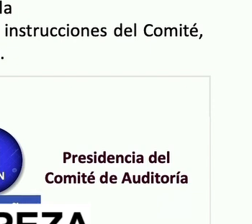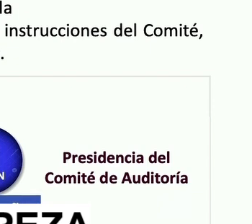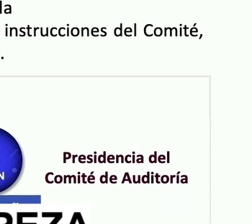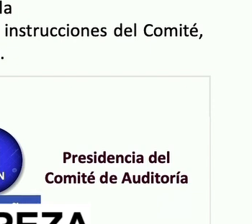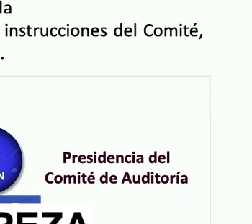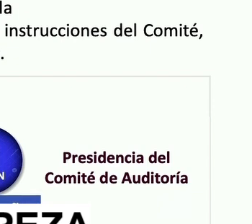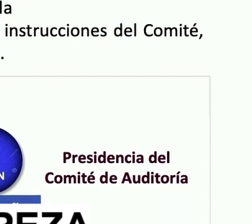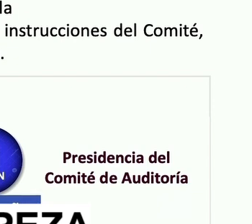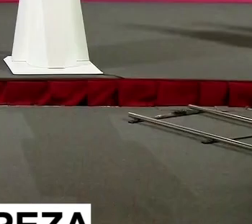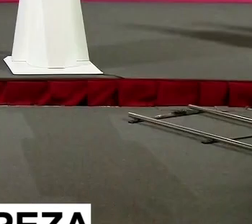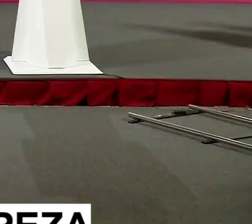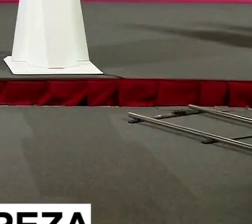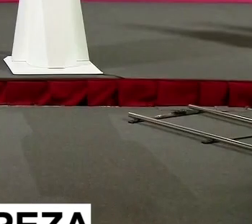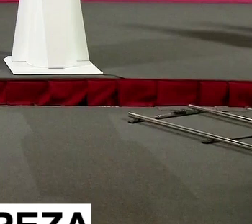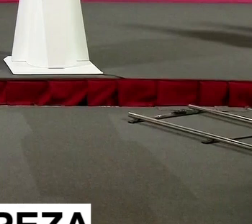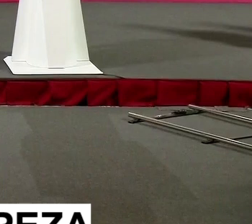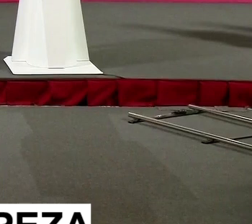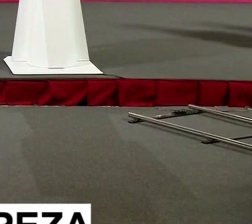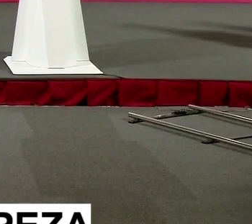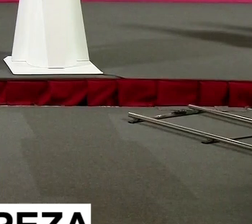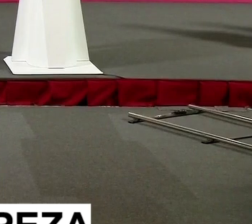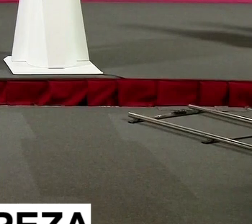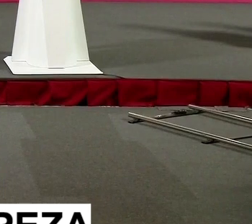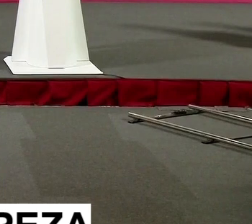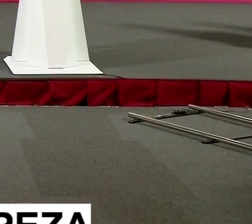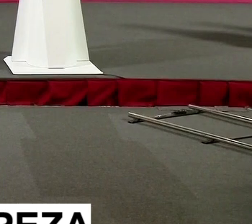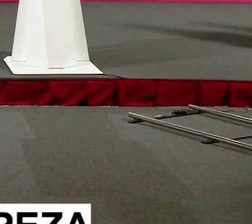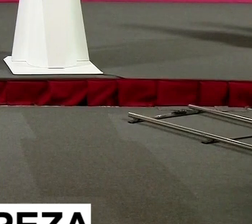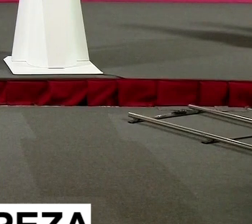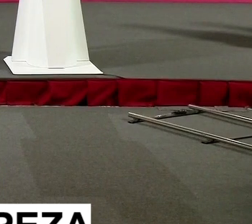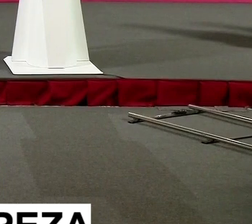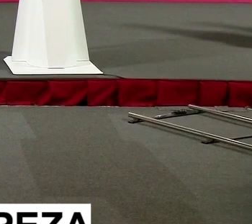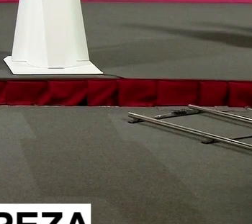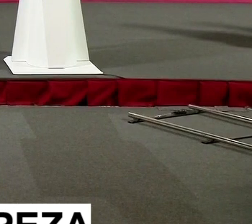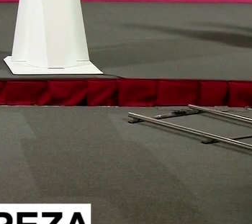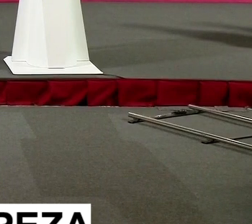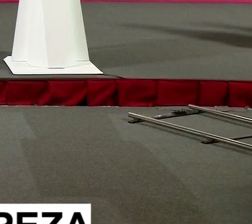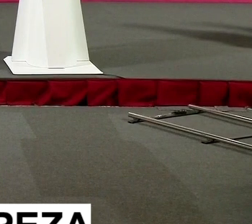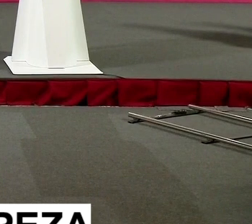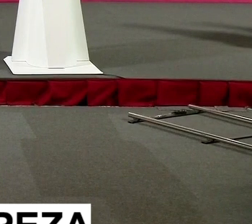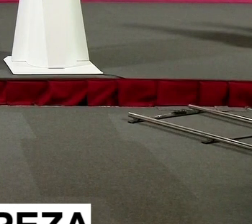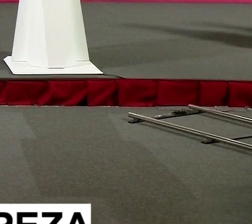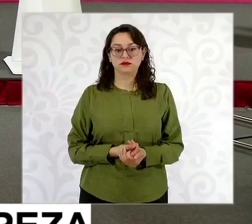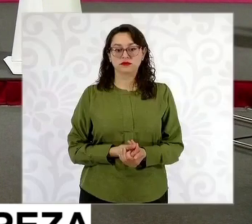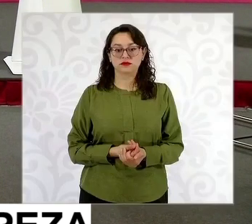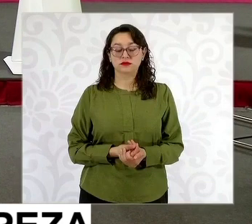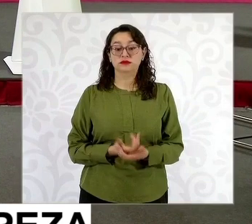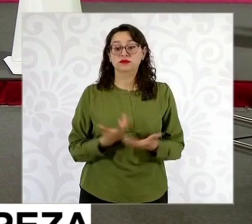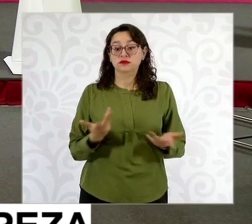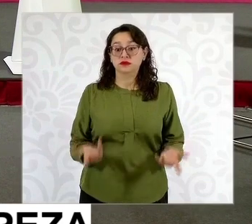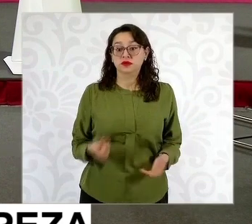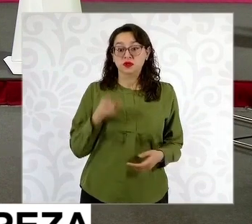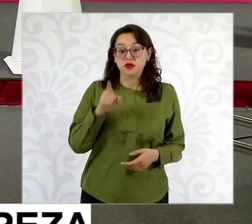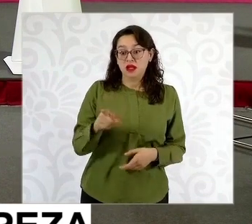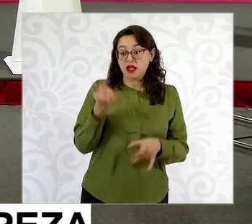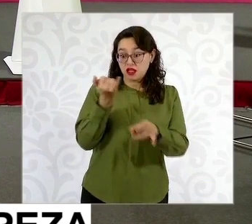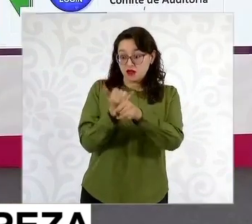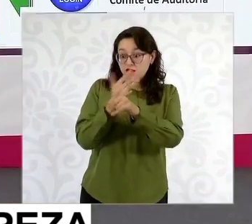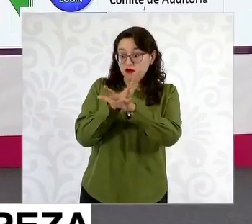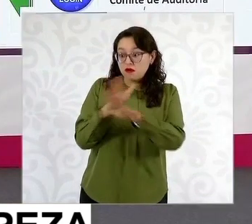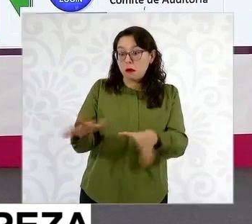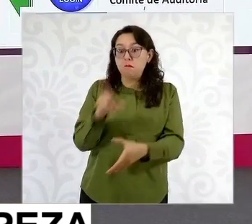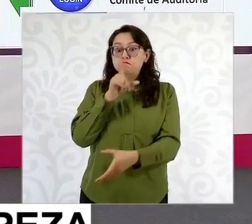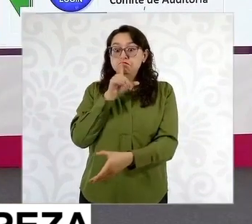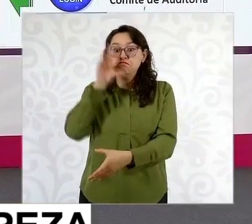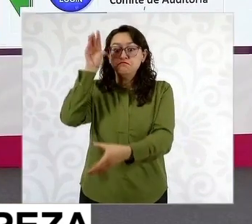declaraciones. Entonces, son 2 llaves, nada más tenemos una, sin la otra no se puede, no tenemos acceso a